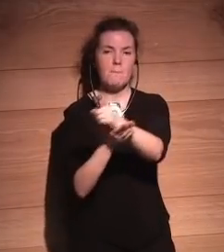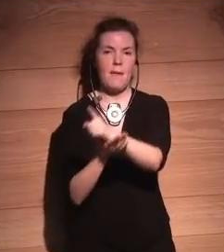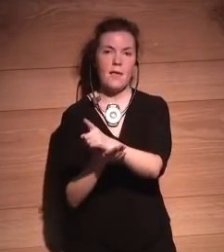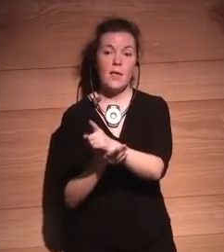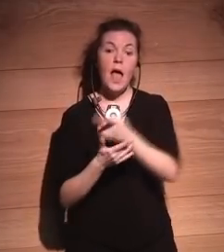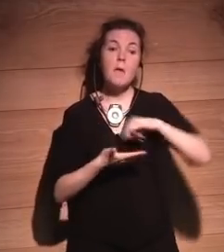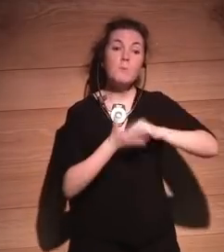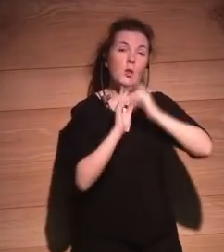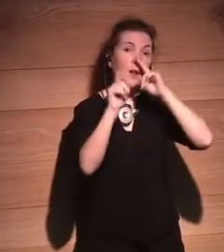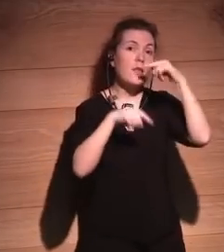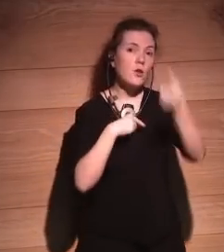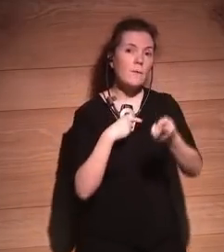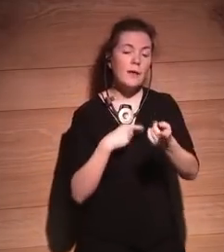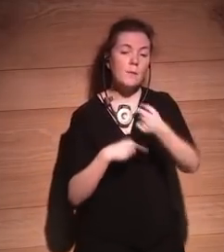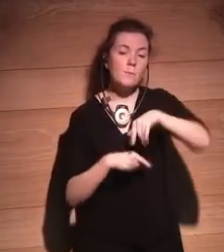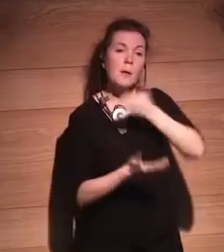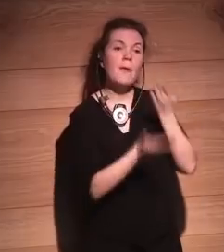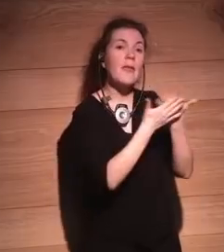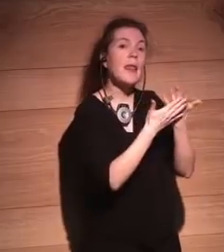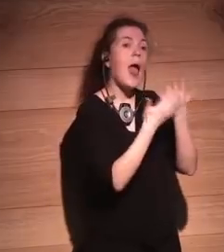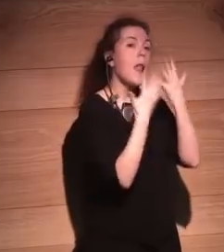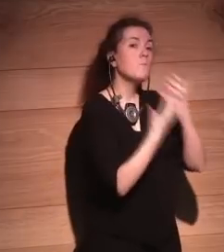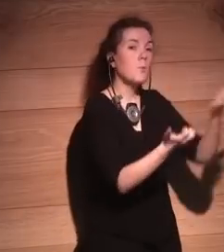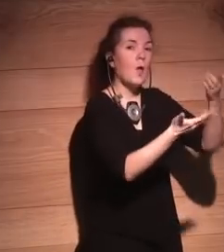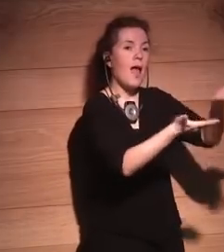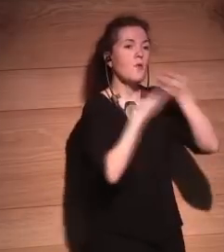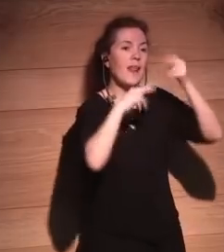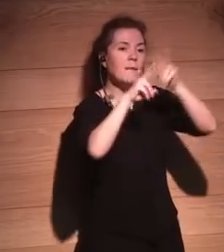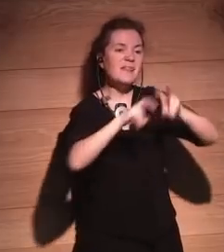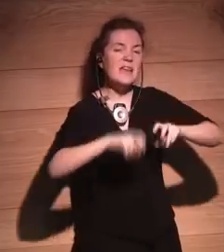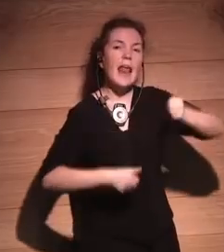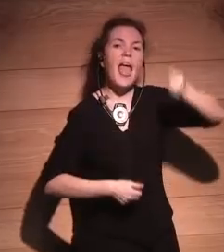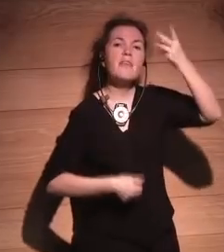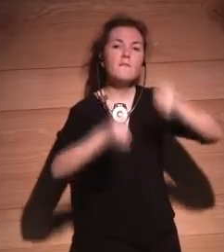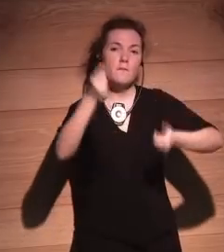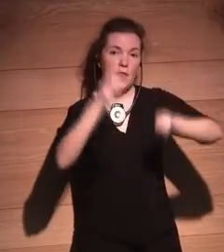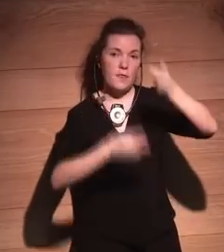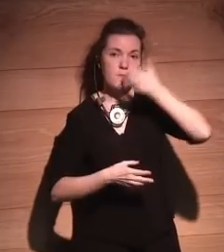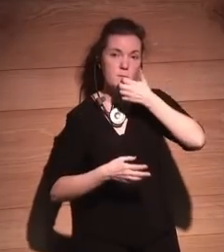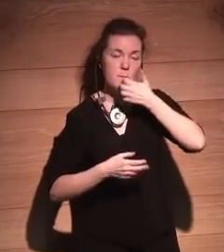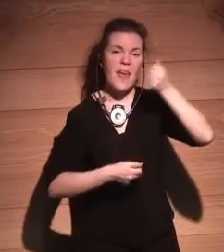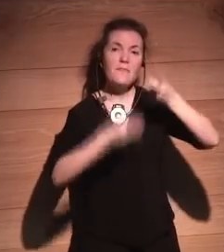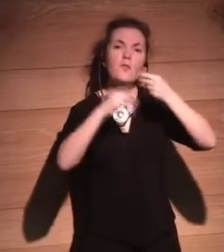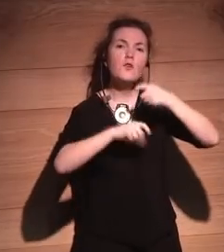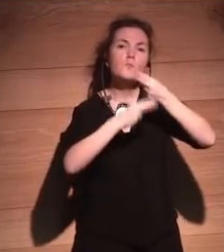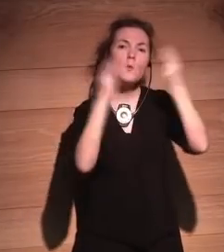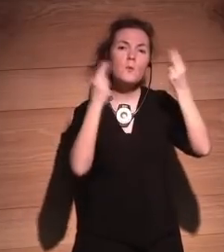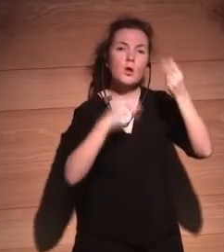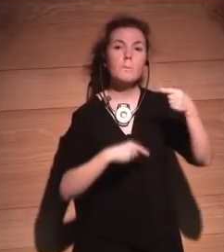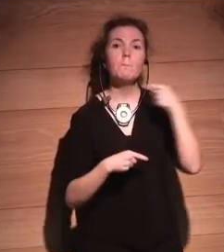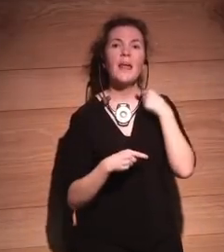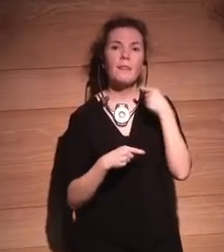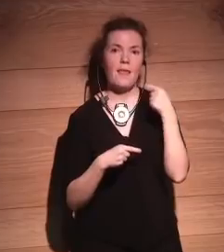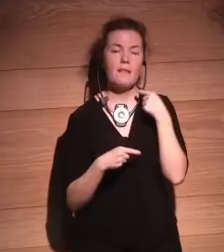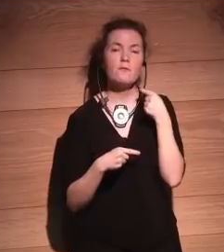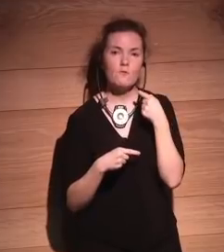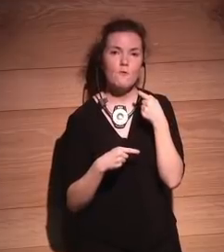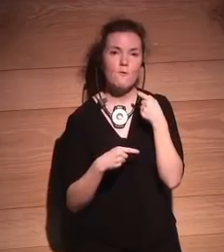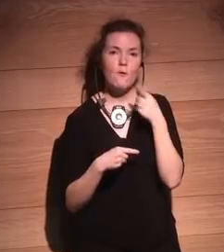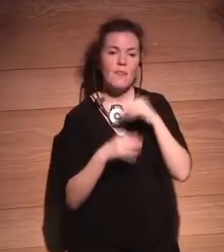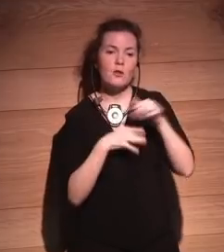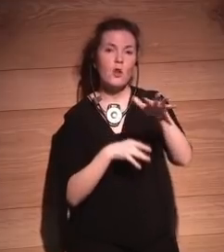proyecto para el año que viene en el que vamos a pedir al público que nos ayude a investigar los edificios, los sitios públicos que estamos perdiendo